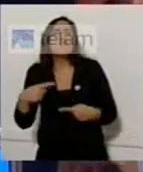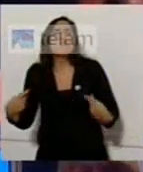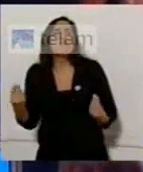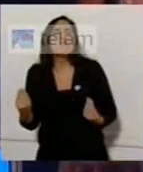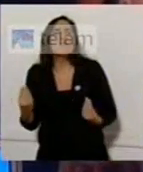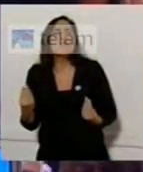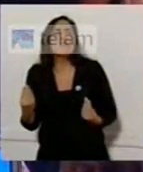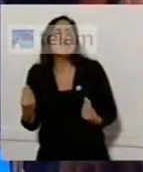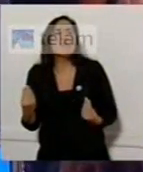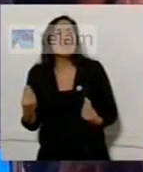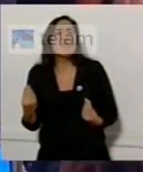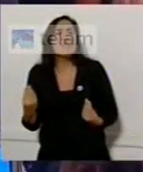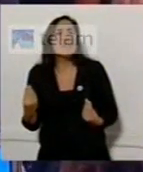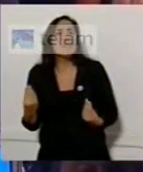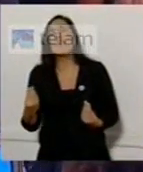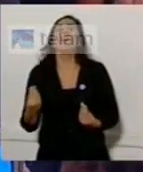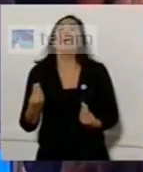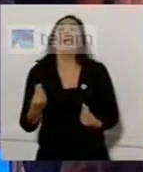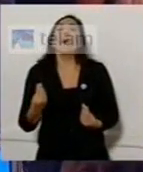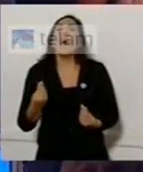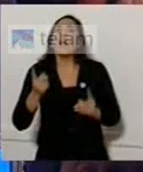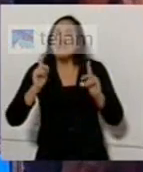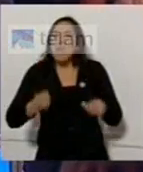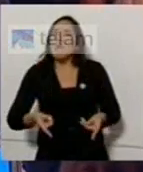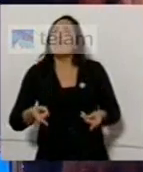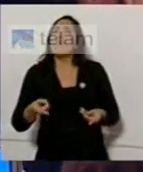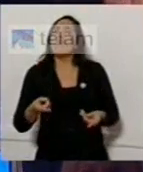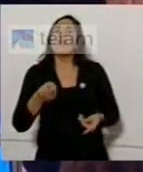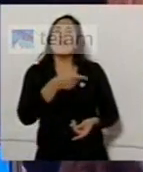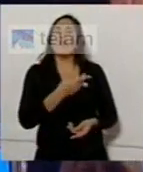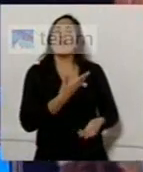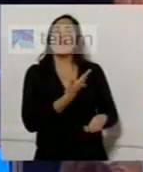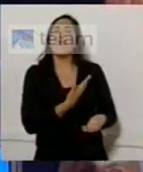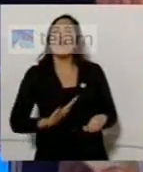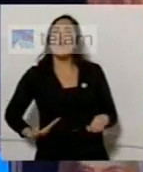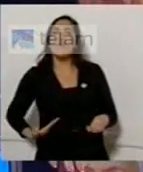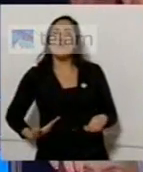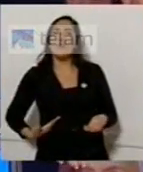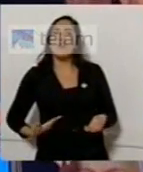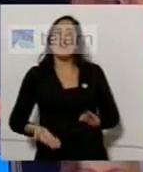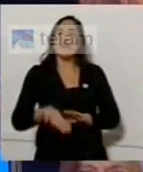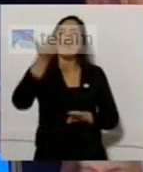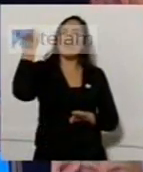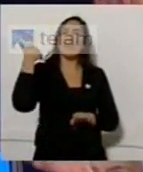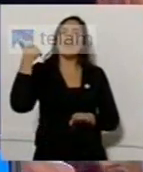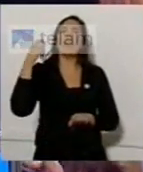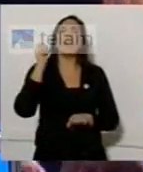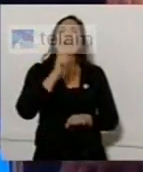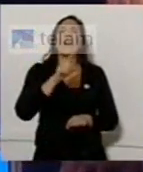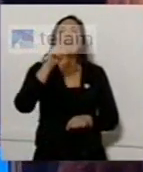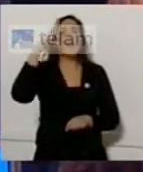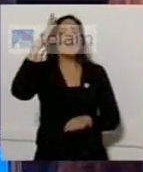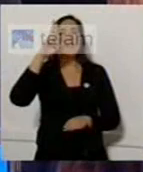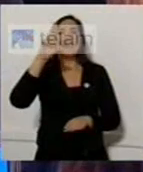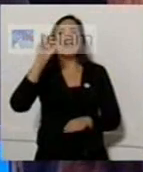cuando también denostaban el gobierno del brigadier general Juan Manuel de Rosas,